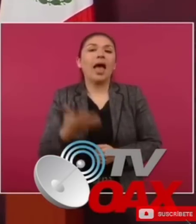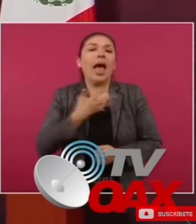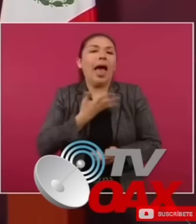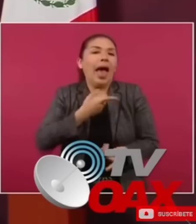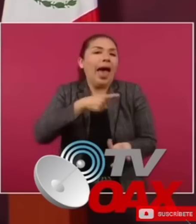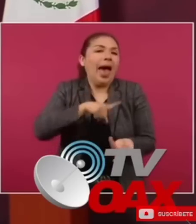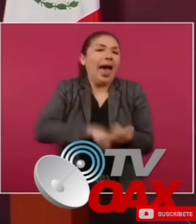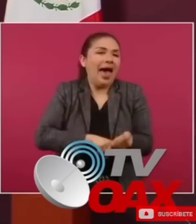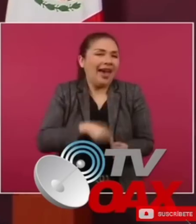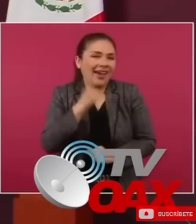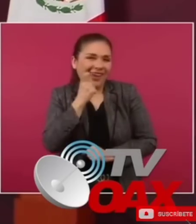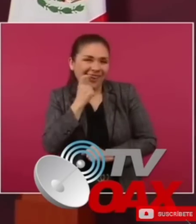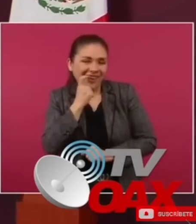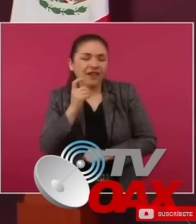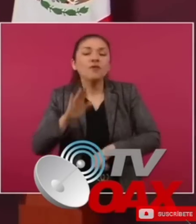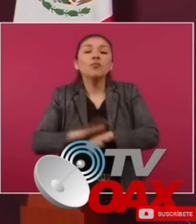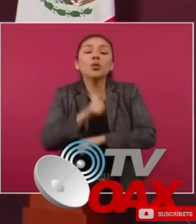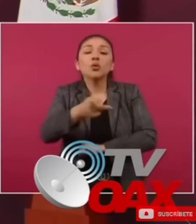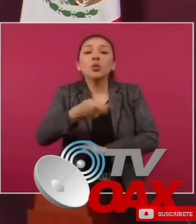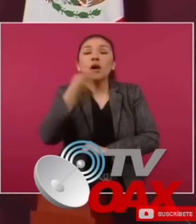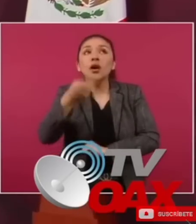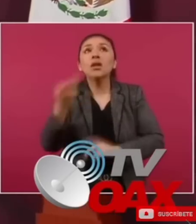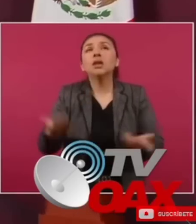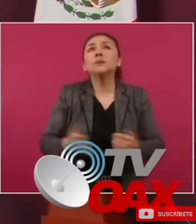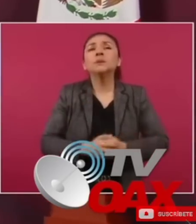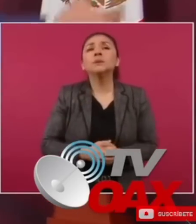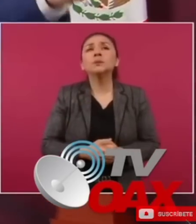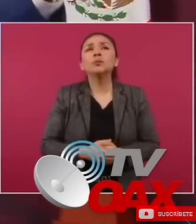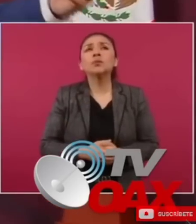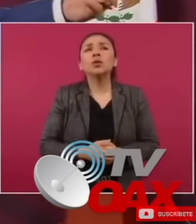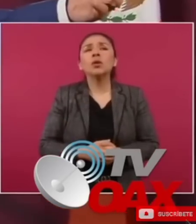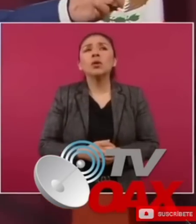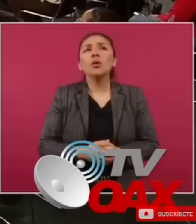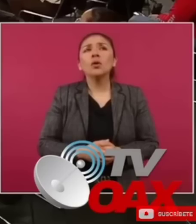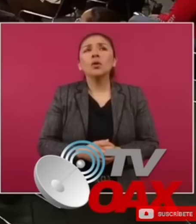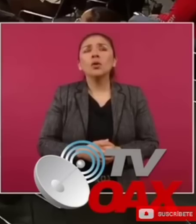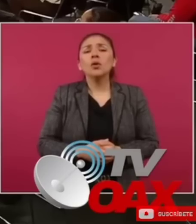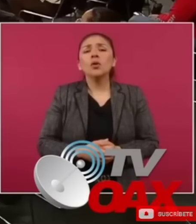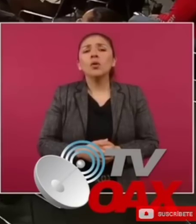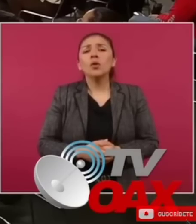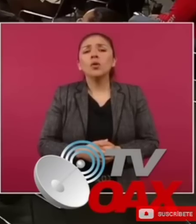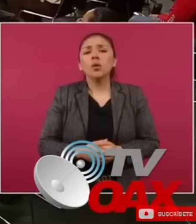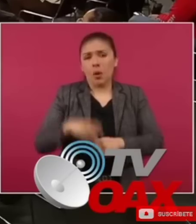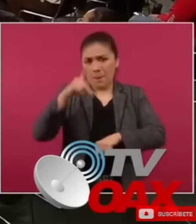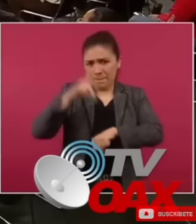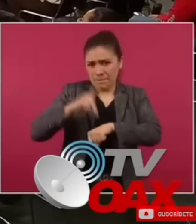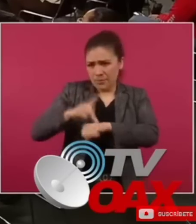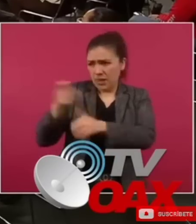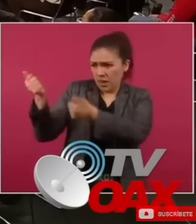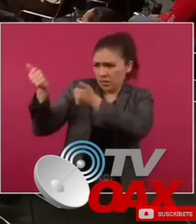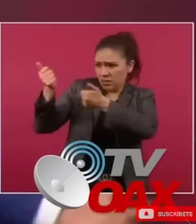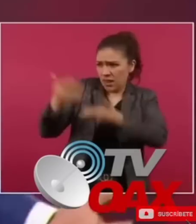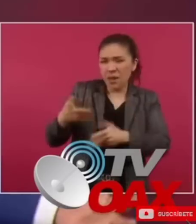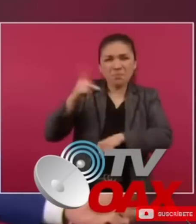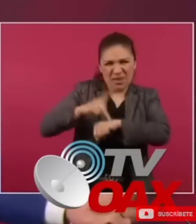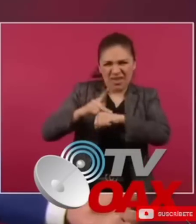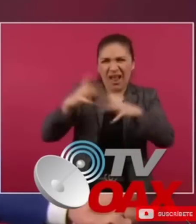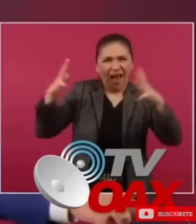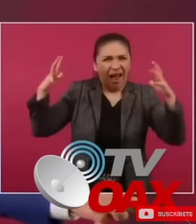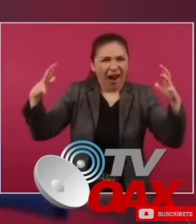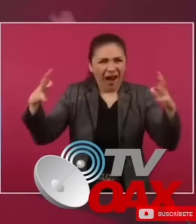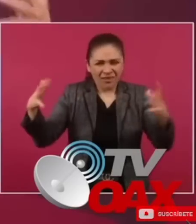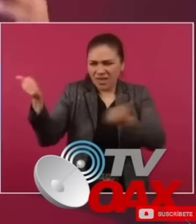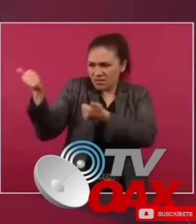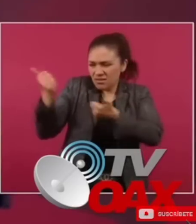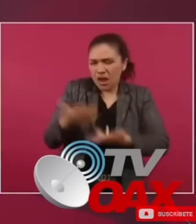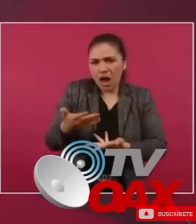Dices, ¿cómo traen, sí, la roca grande. Sí.